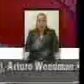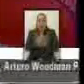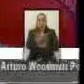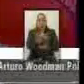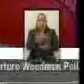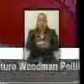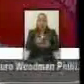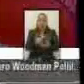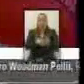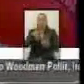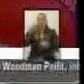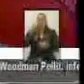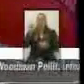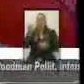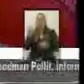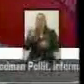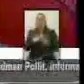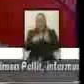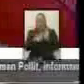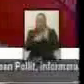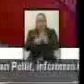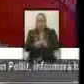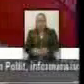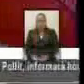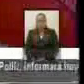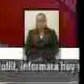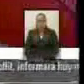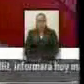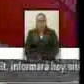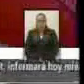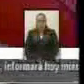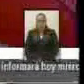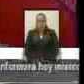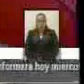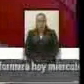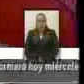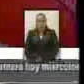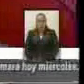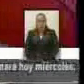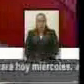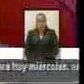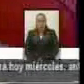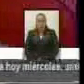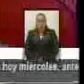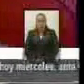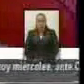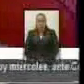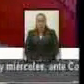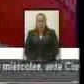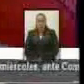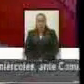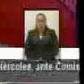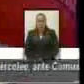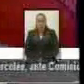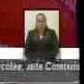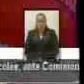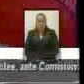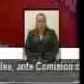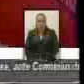las facturas. Entonces eso se demuestra clarísimamente que están financiados por los Oviedo. Pero sigamos, presidente.